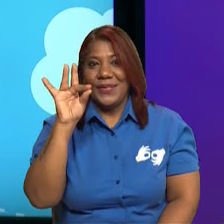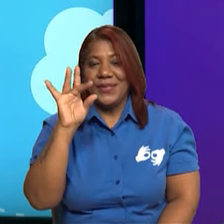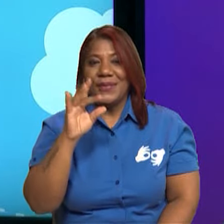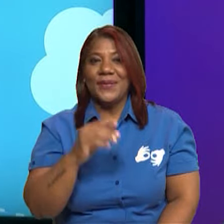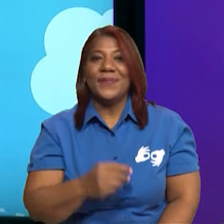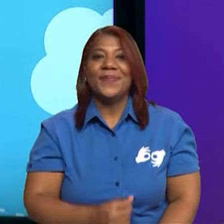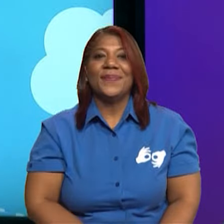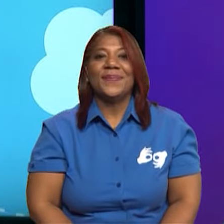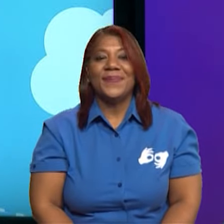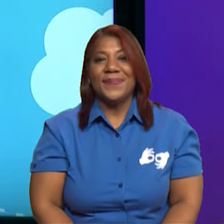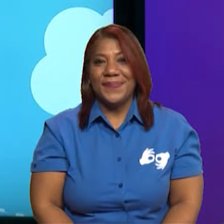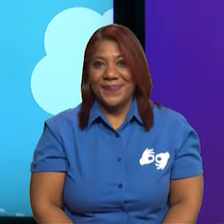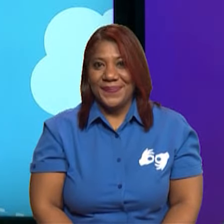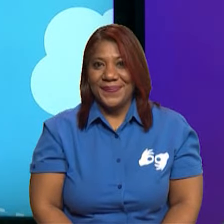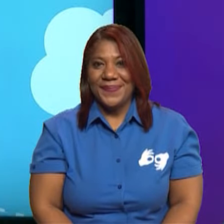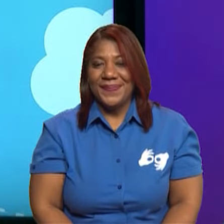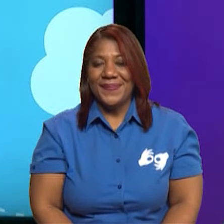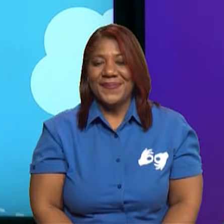bien,